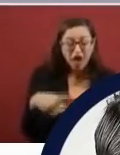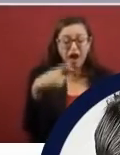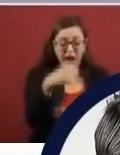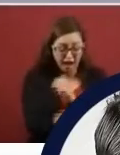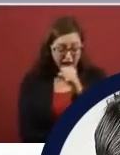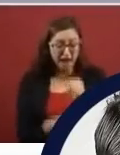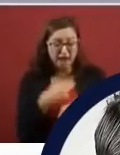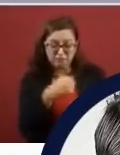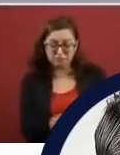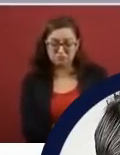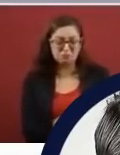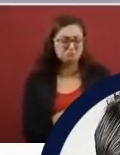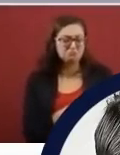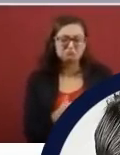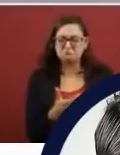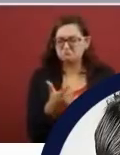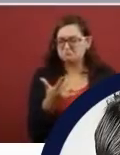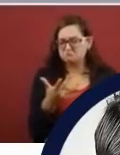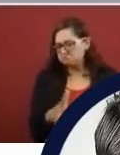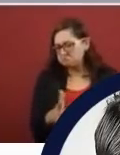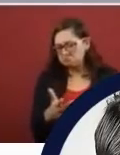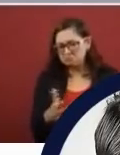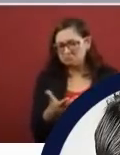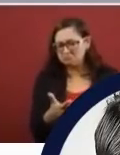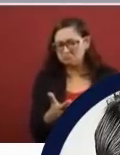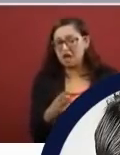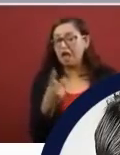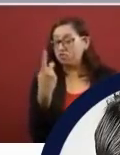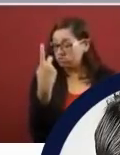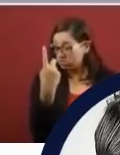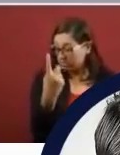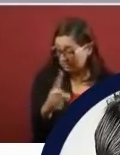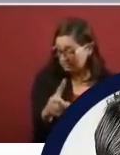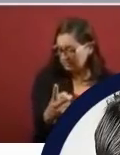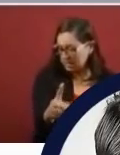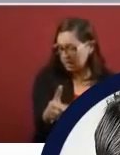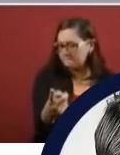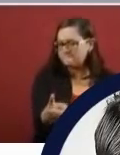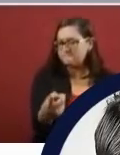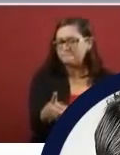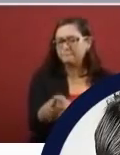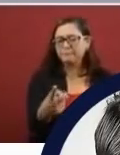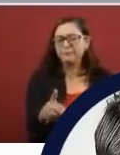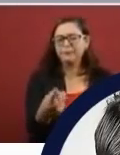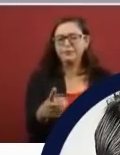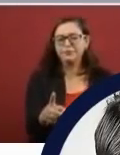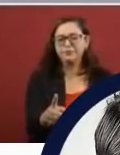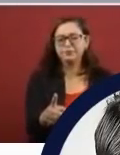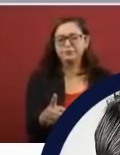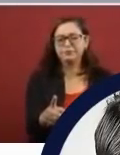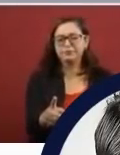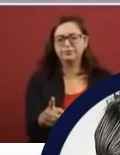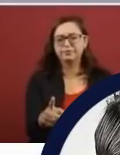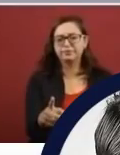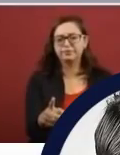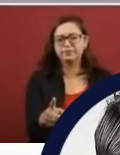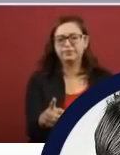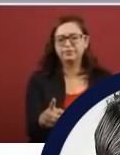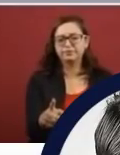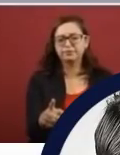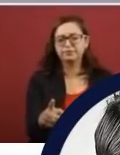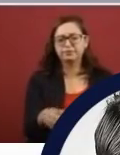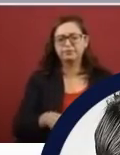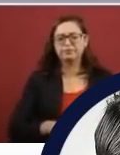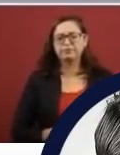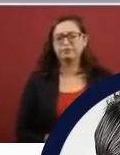tanto dice la reacción que quiere tener, pero es que el problema es que ellos, los temas que ponen en la agenda, son estos. Por eso digo que Morena ganó la